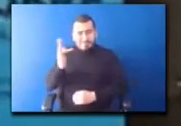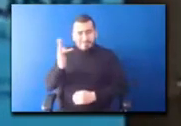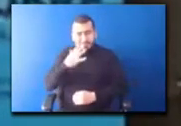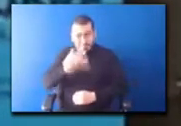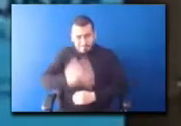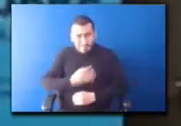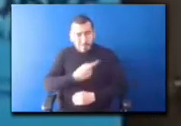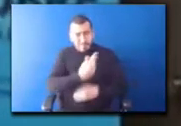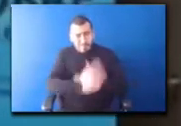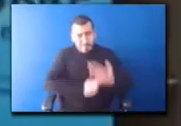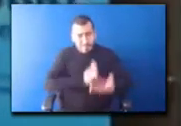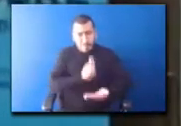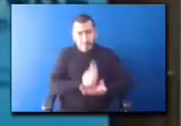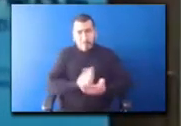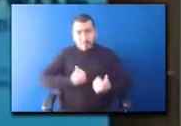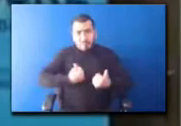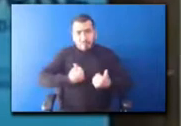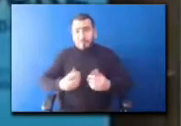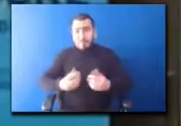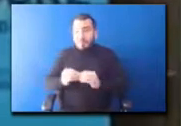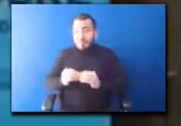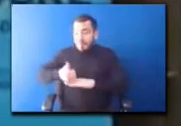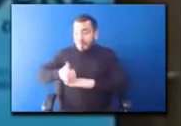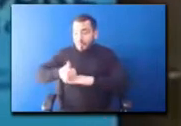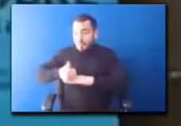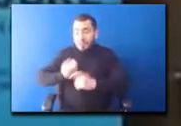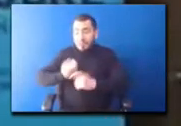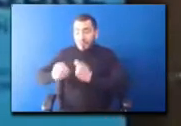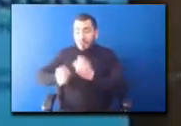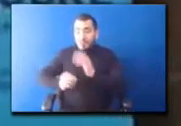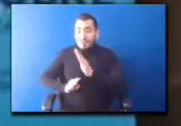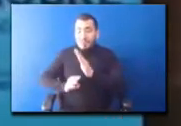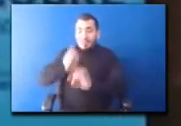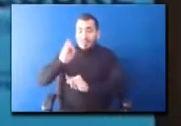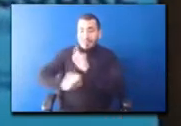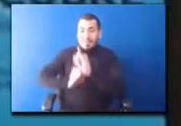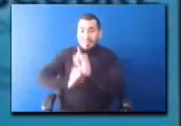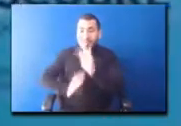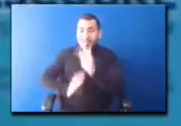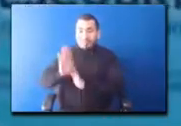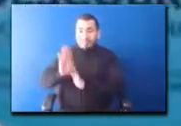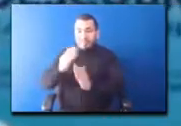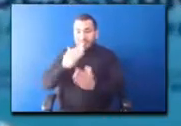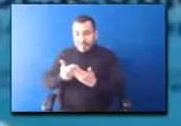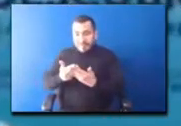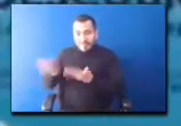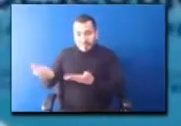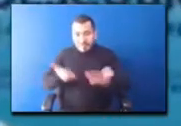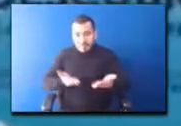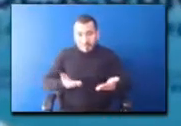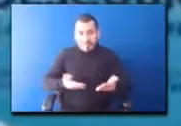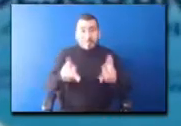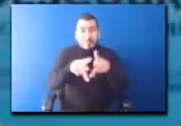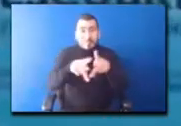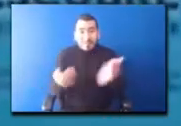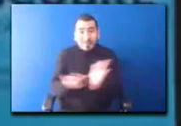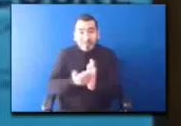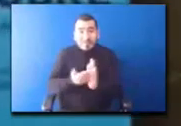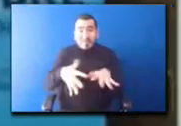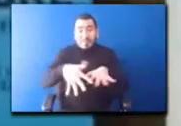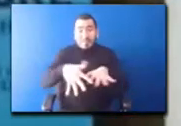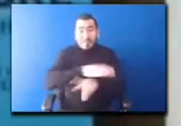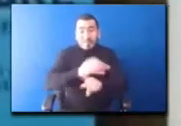resultados, eso significa. Señor director, también muchas gracias por abrirnos la puerta de su universidad. A todos los estudiantes y a todas las personas que nos siguen en las redes sociales, para nosotros